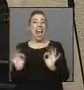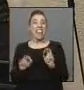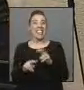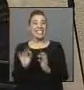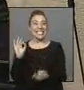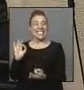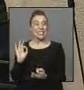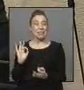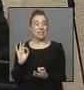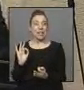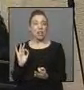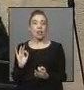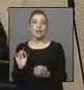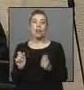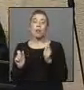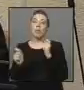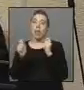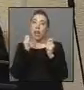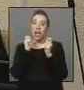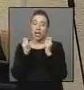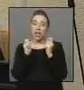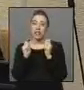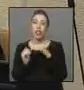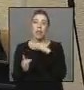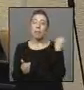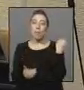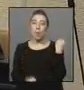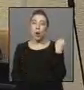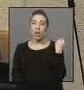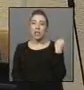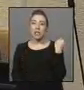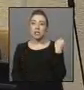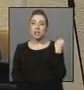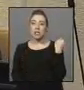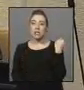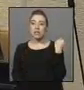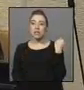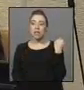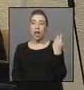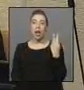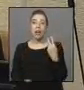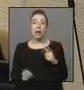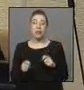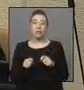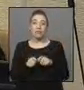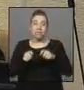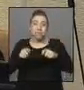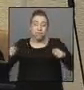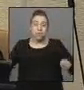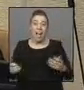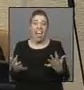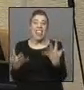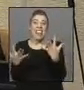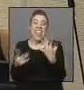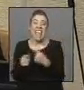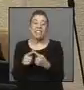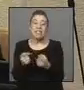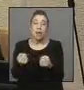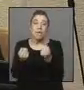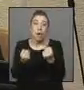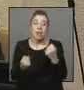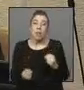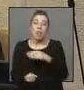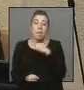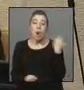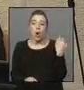la probabilidad de muerte se ve multiplicada por 10. Dicho de otra